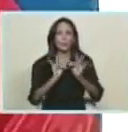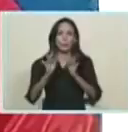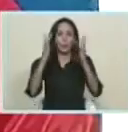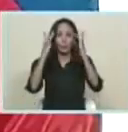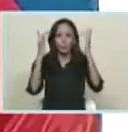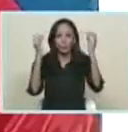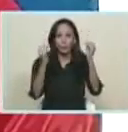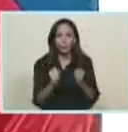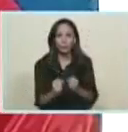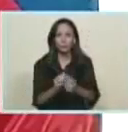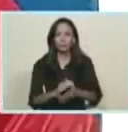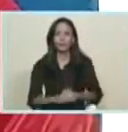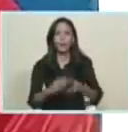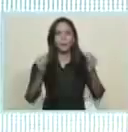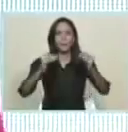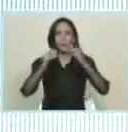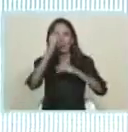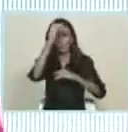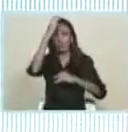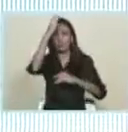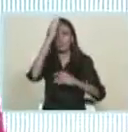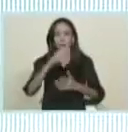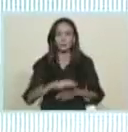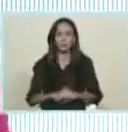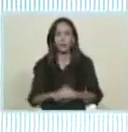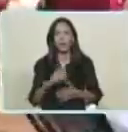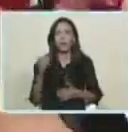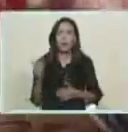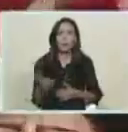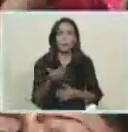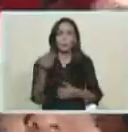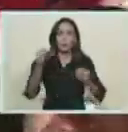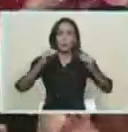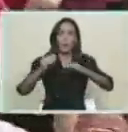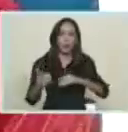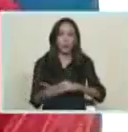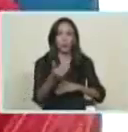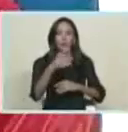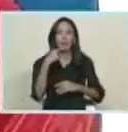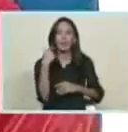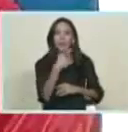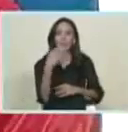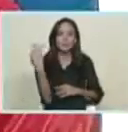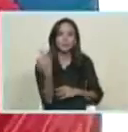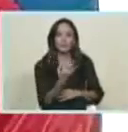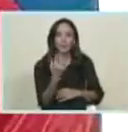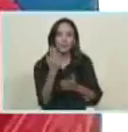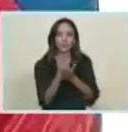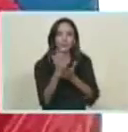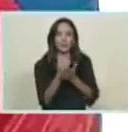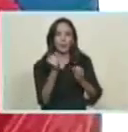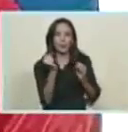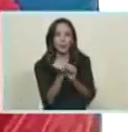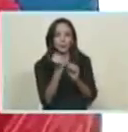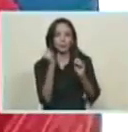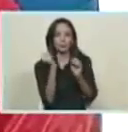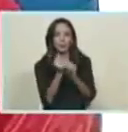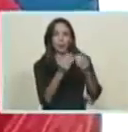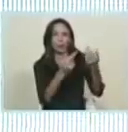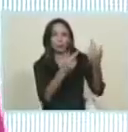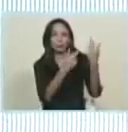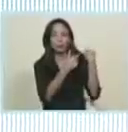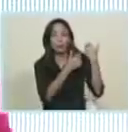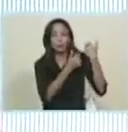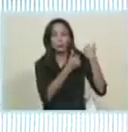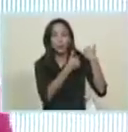preparado como el que más, y lo más importante, honesto, entregado en honestidad